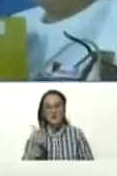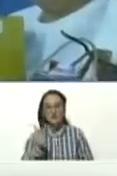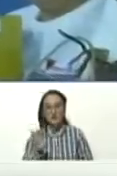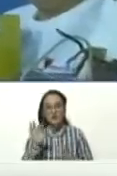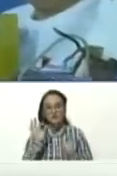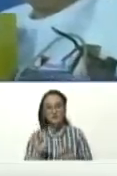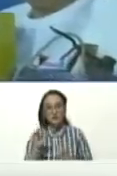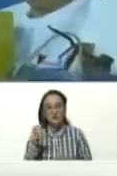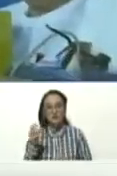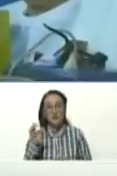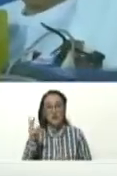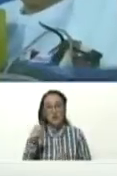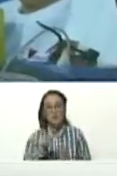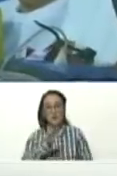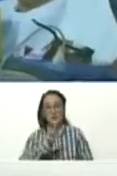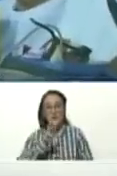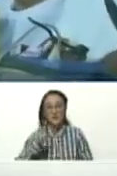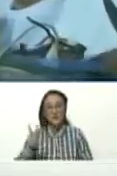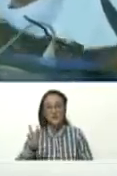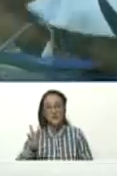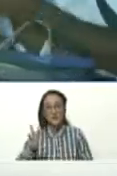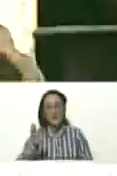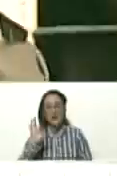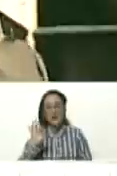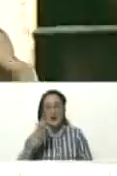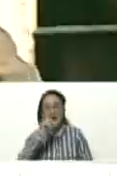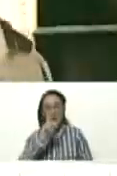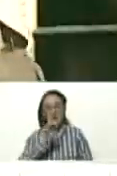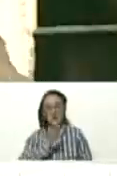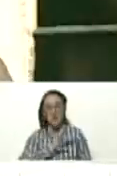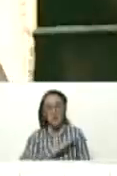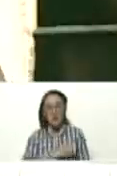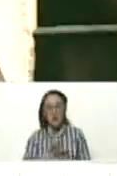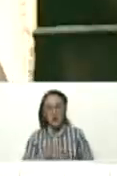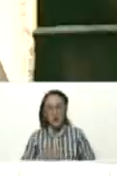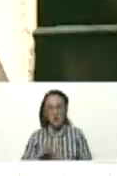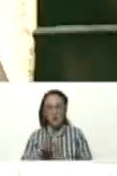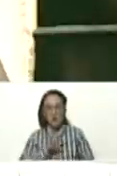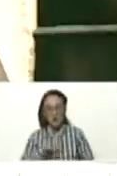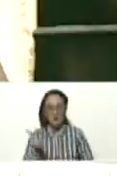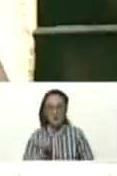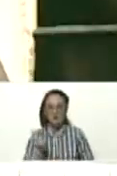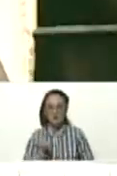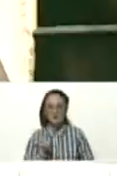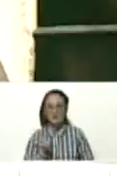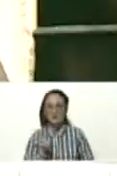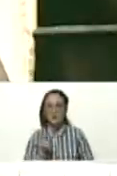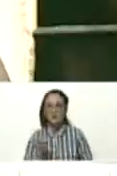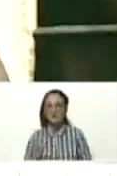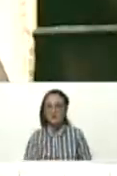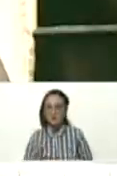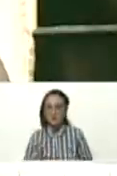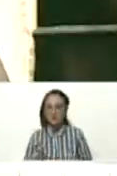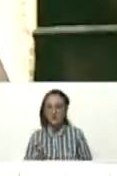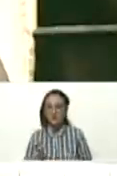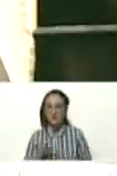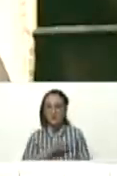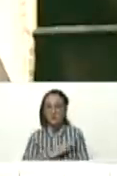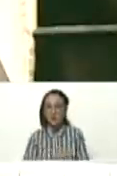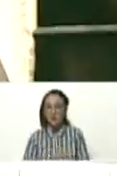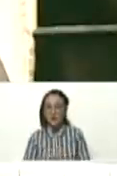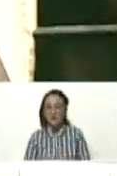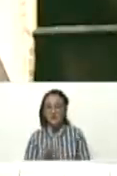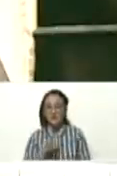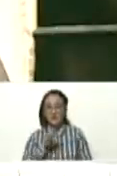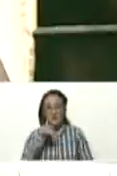Decretar el 2023 el gran año del poder comunal en Venezuela. Y lograr que los poderes